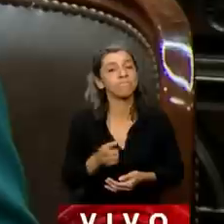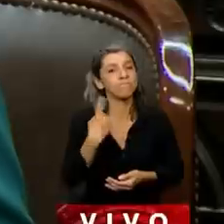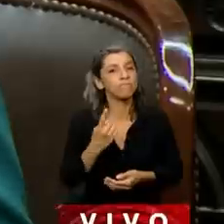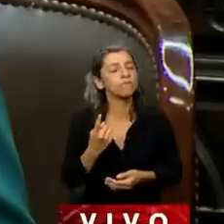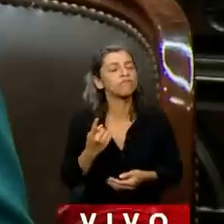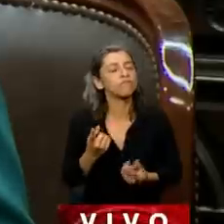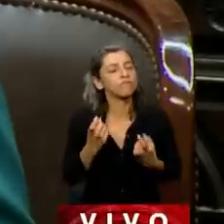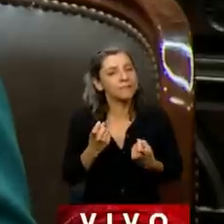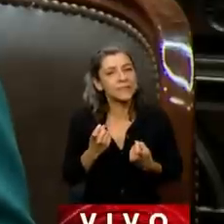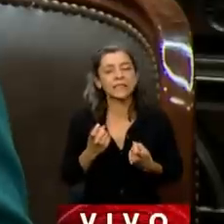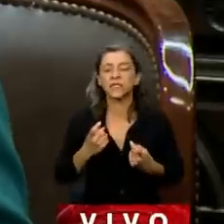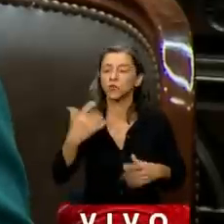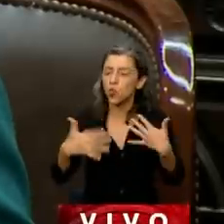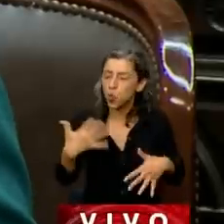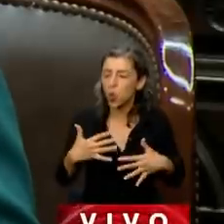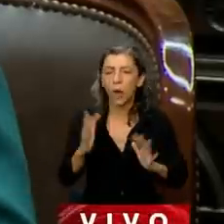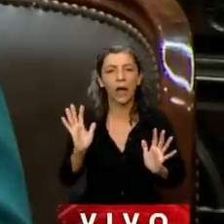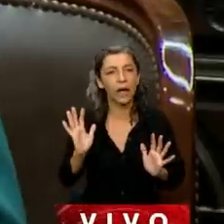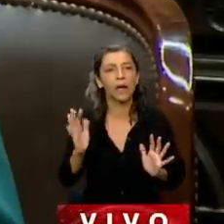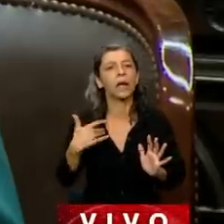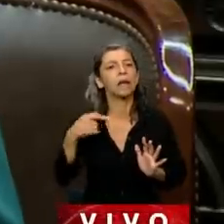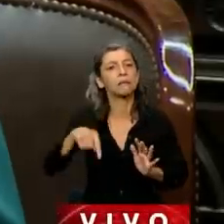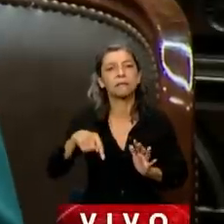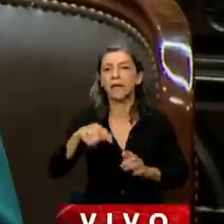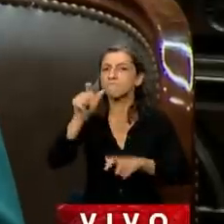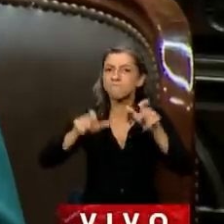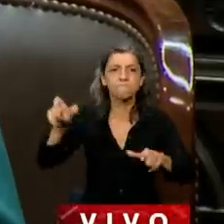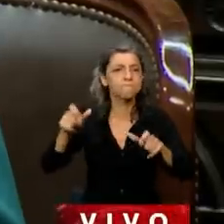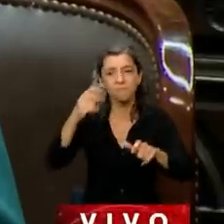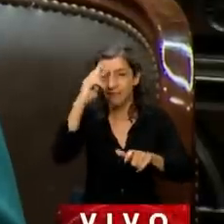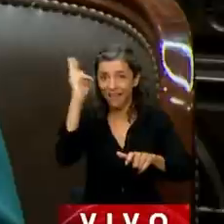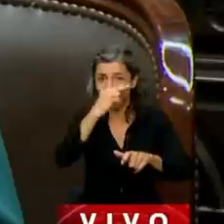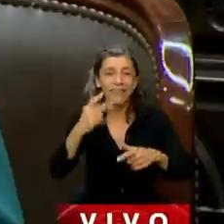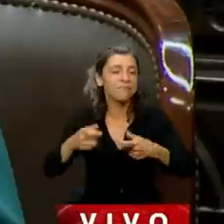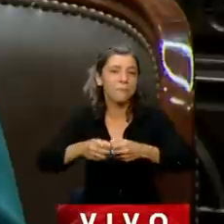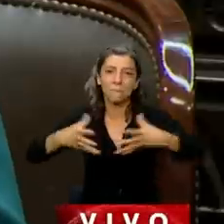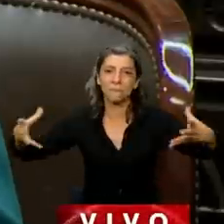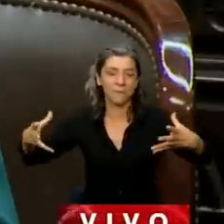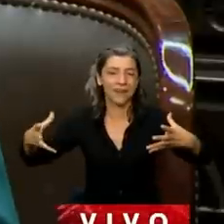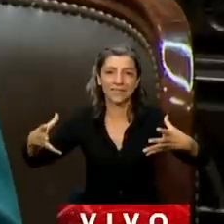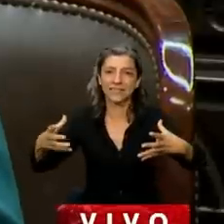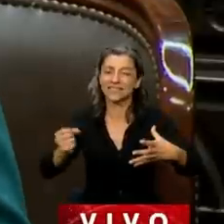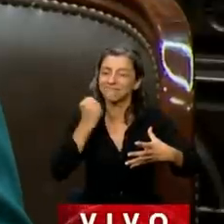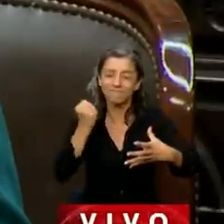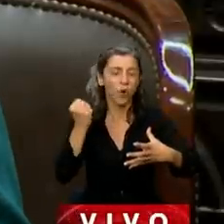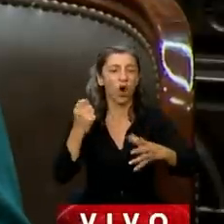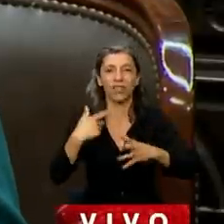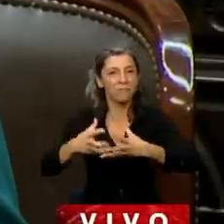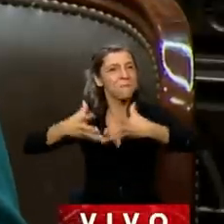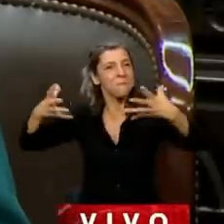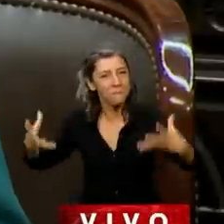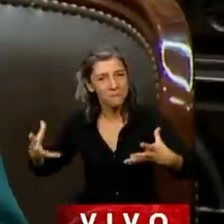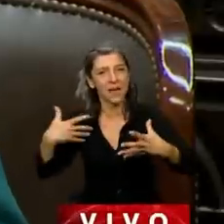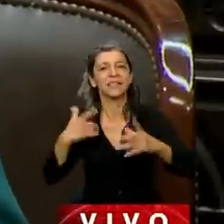necesario y urgente incrementar el número de enfermeras y enfermeros, además de promover y mejorar